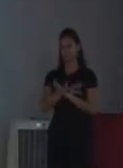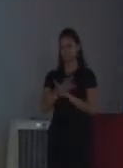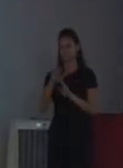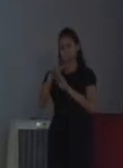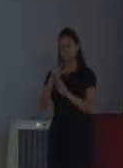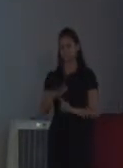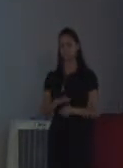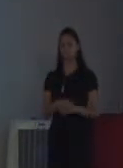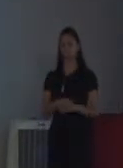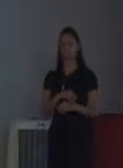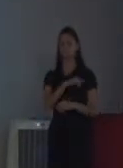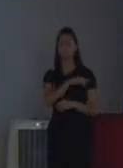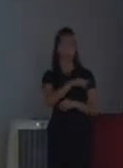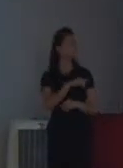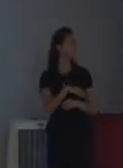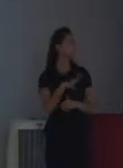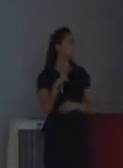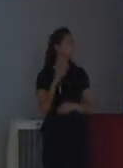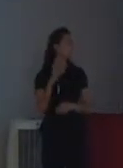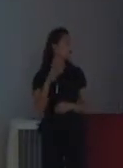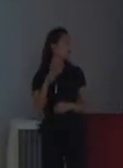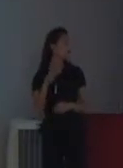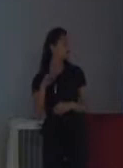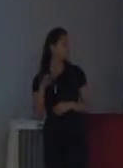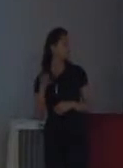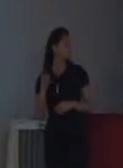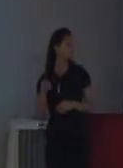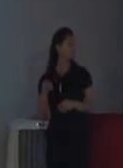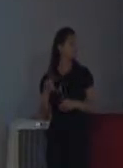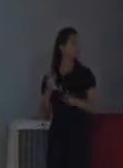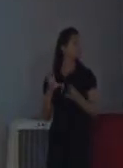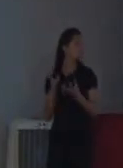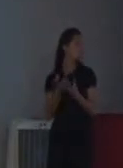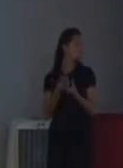Es importante resaltar de esta convención que